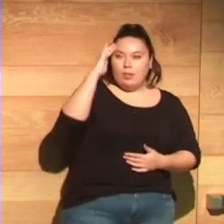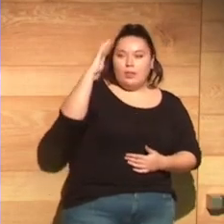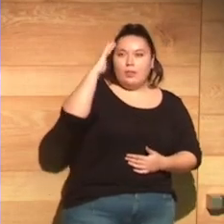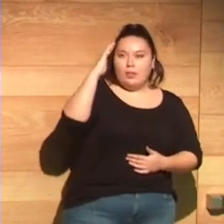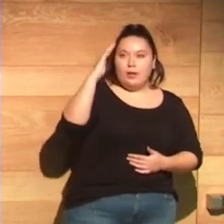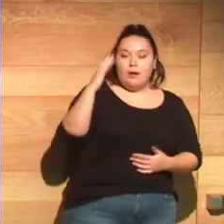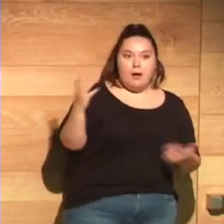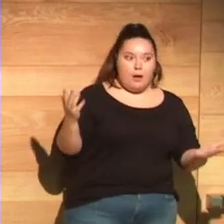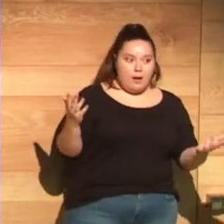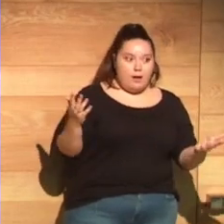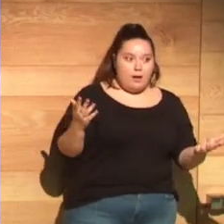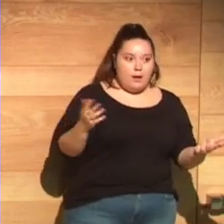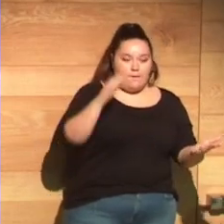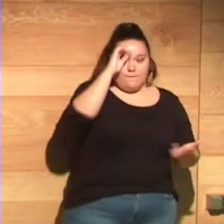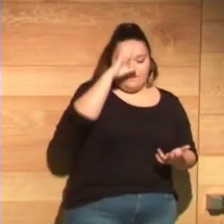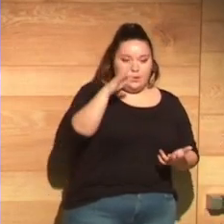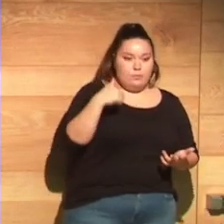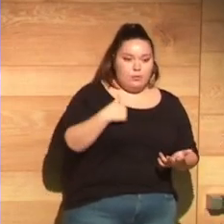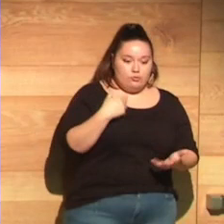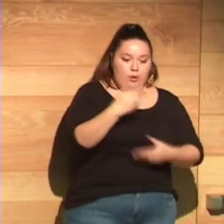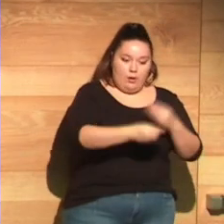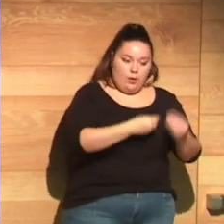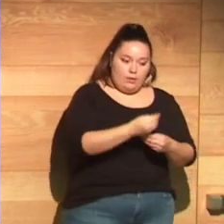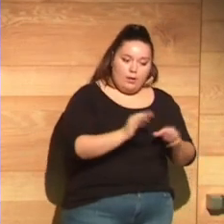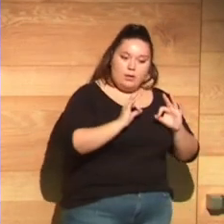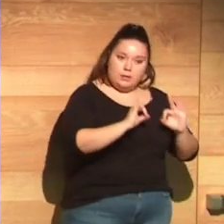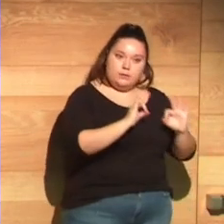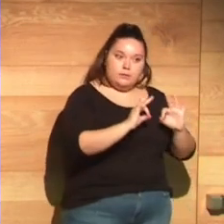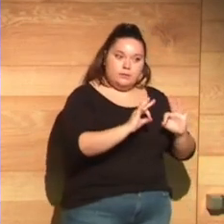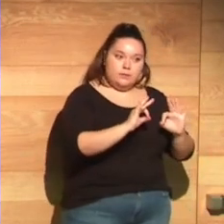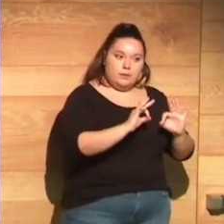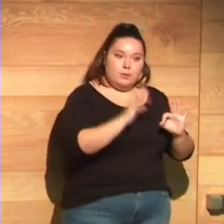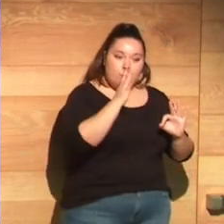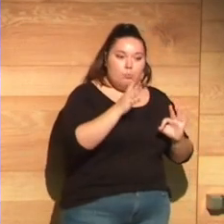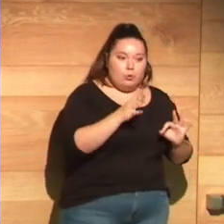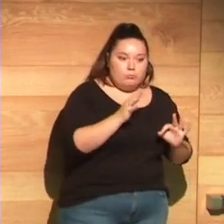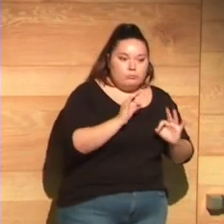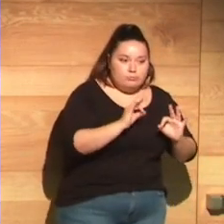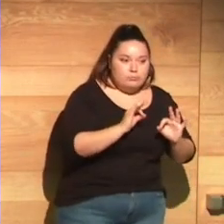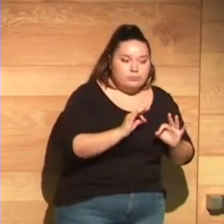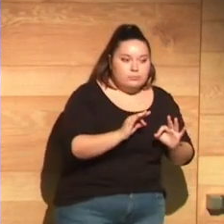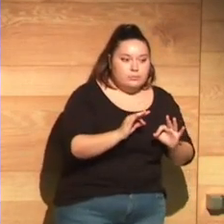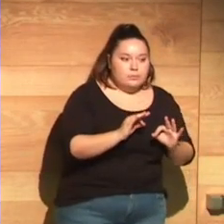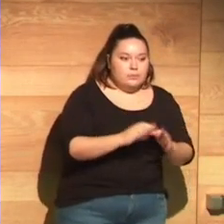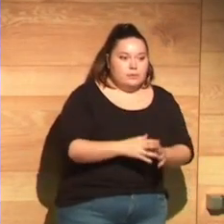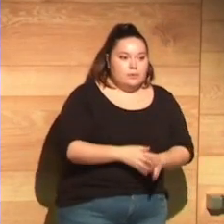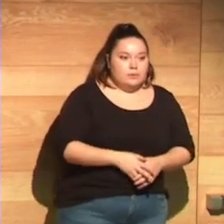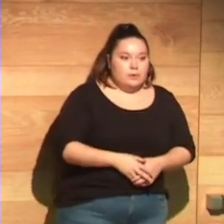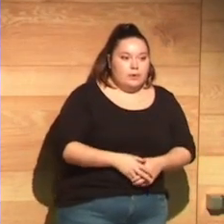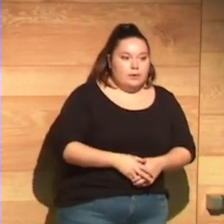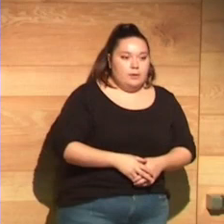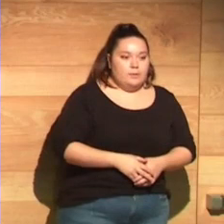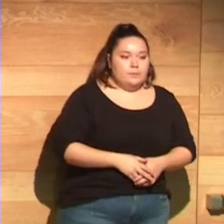garras. Sí, pero he caído yo porque te prometo que hoy ha sido cuando yo he meditado en esto y digo, ostras María, no te habías dado cuenta que lo estabas haciendo